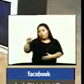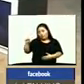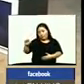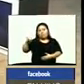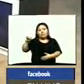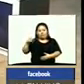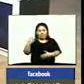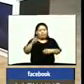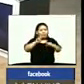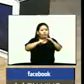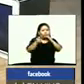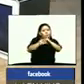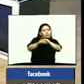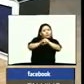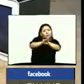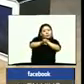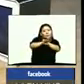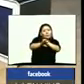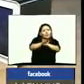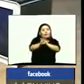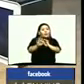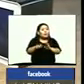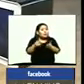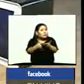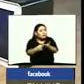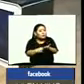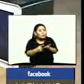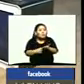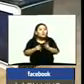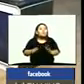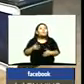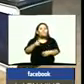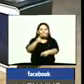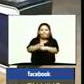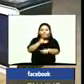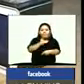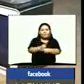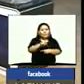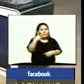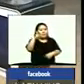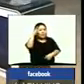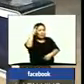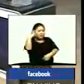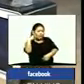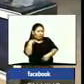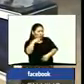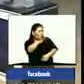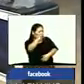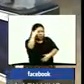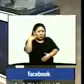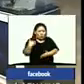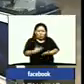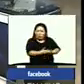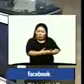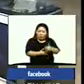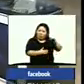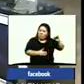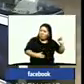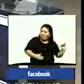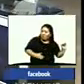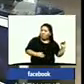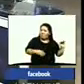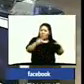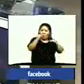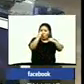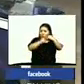sociales, José, José y una discusión... Y mucha polémica con la hija, ¿no? Con la hija más chiquita del tercer